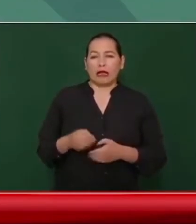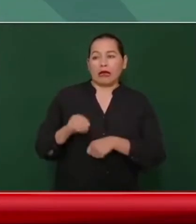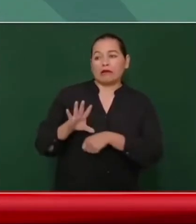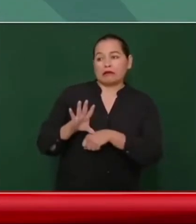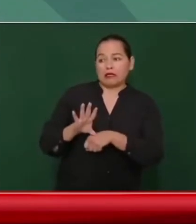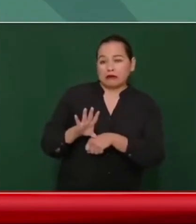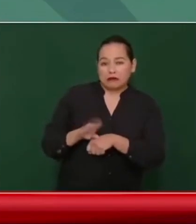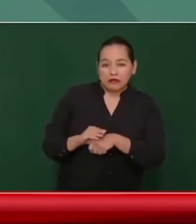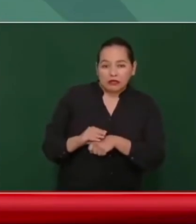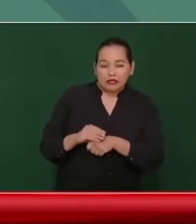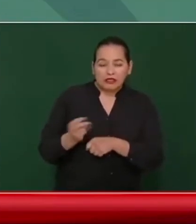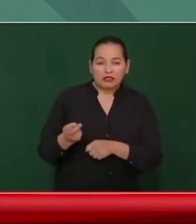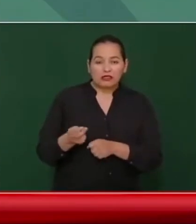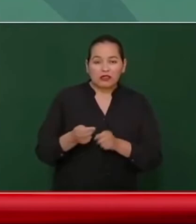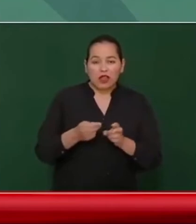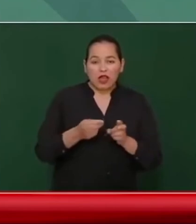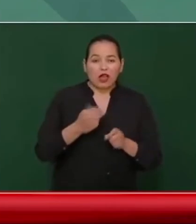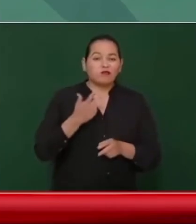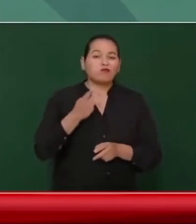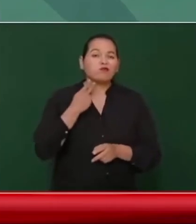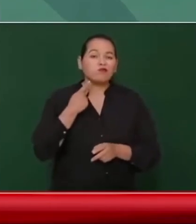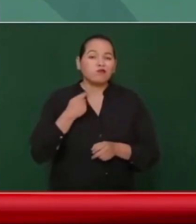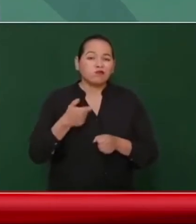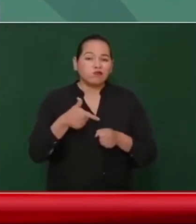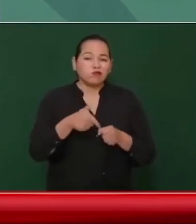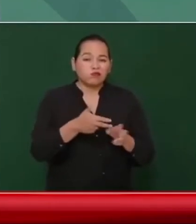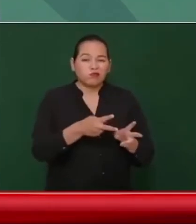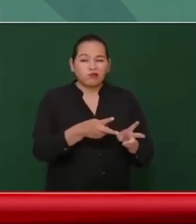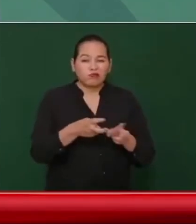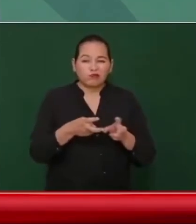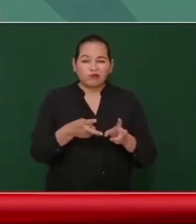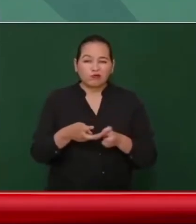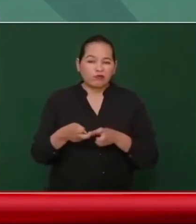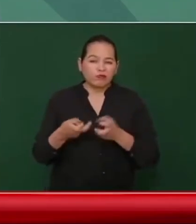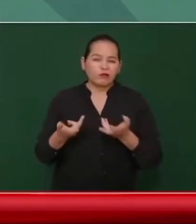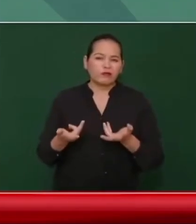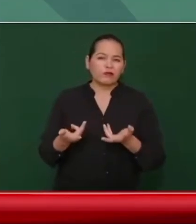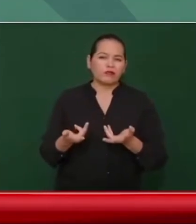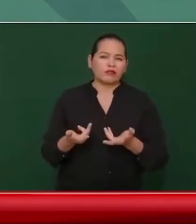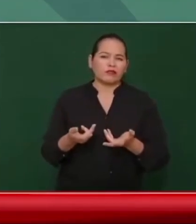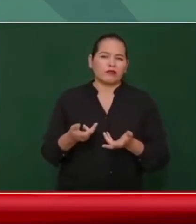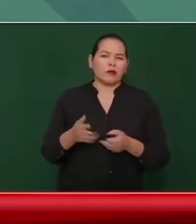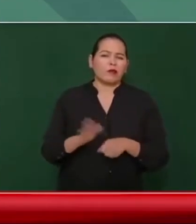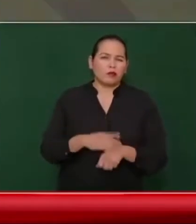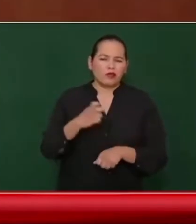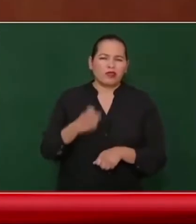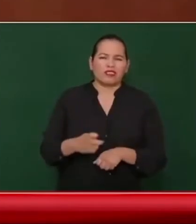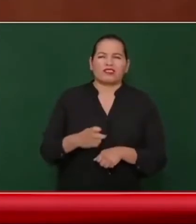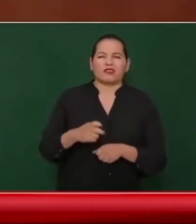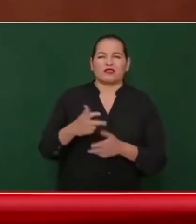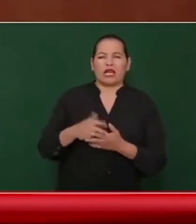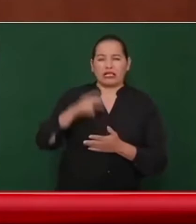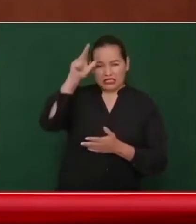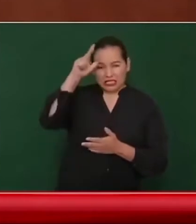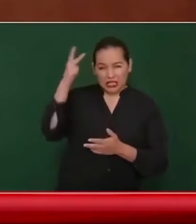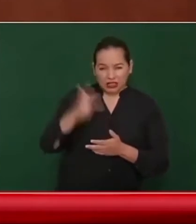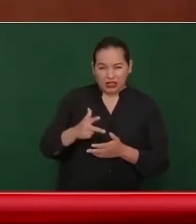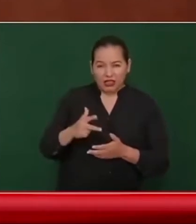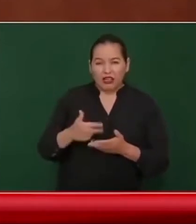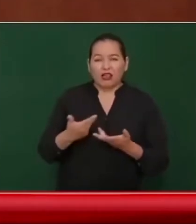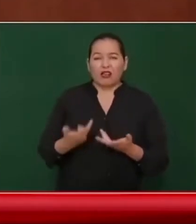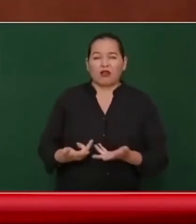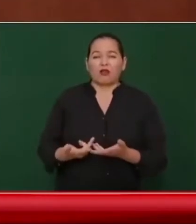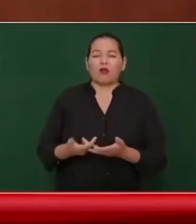gasolina con bidones. Por eso la desgracia en Hidalgo, una explosión